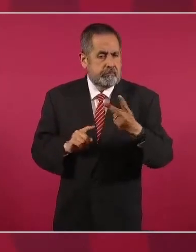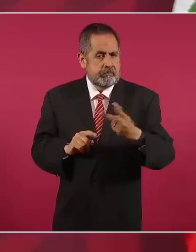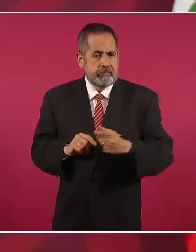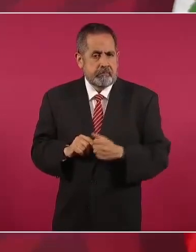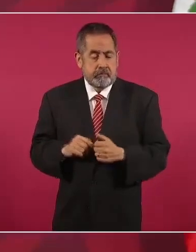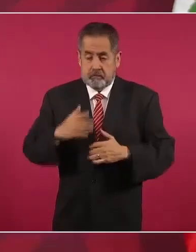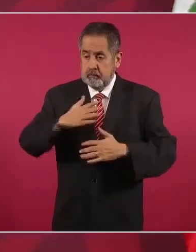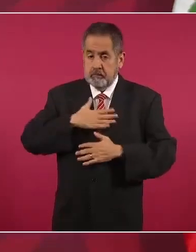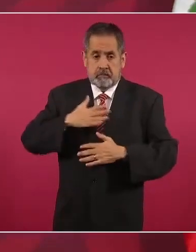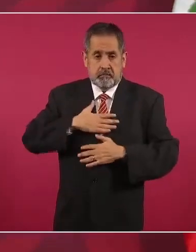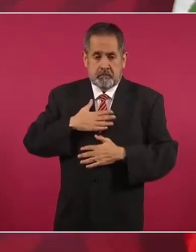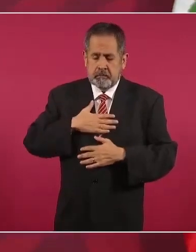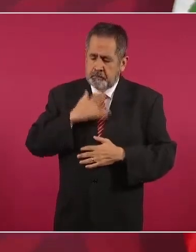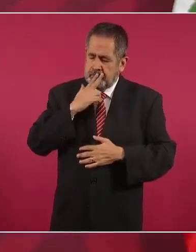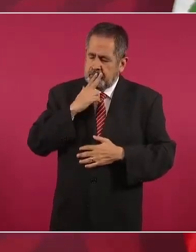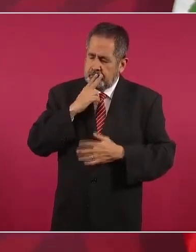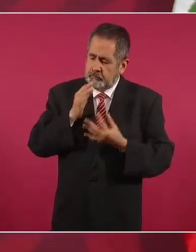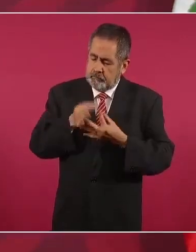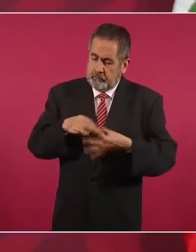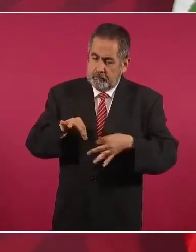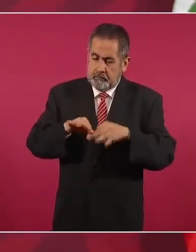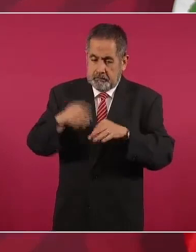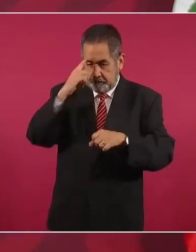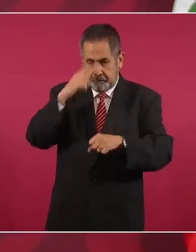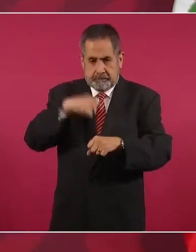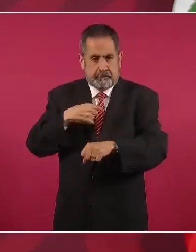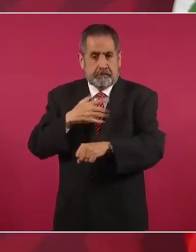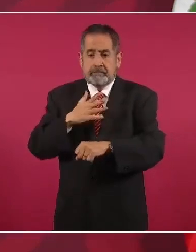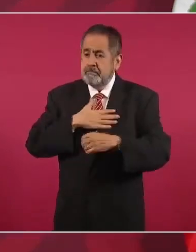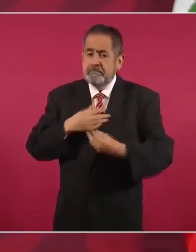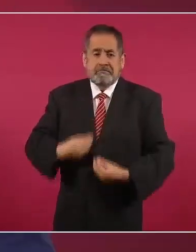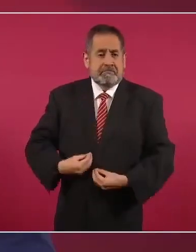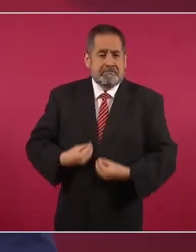que en mi caso es lo que estimo más importante en mi vida.